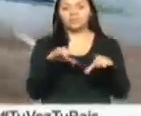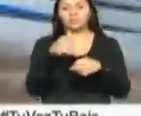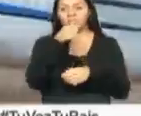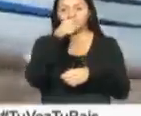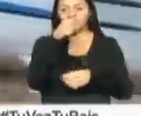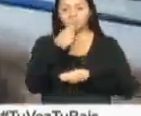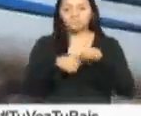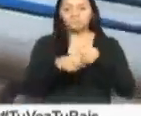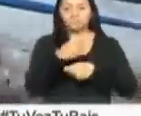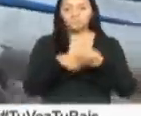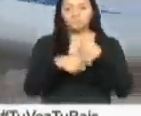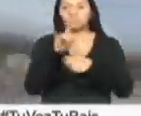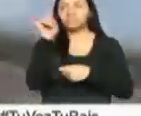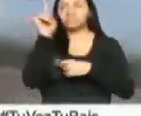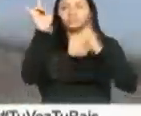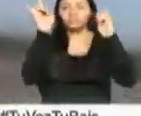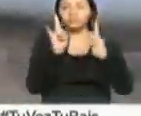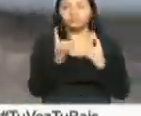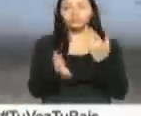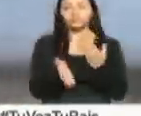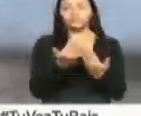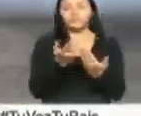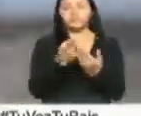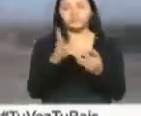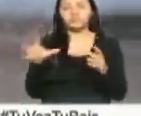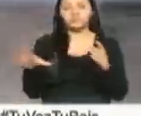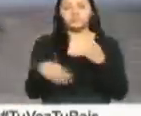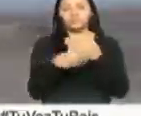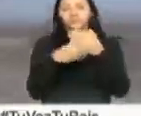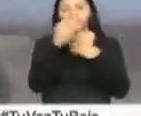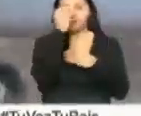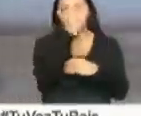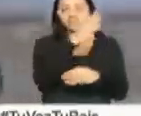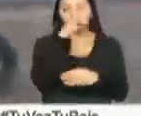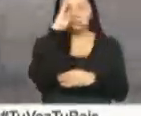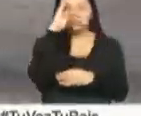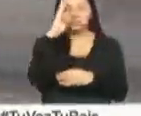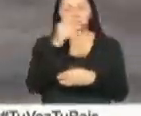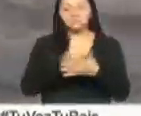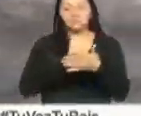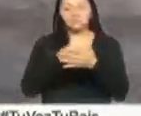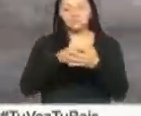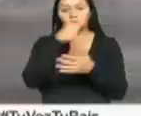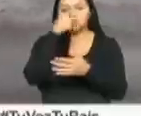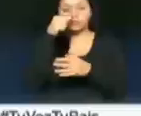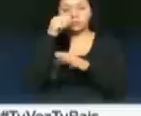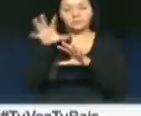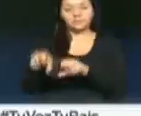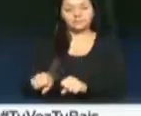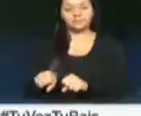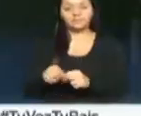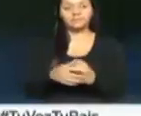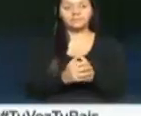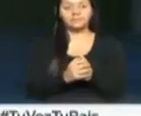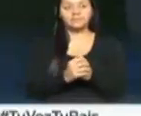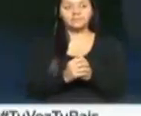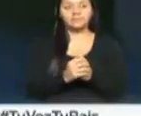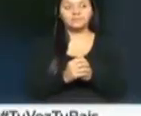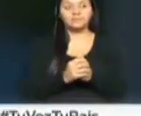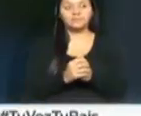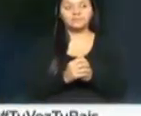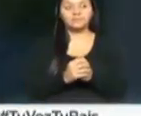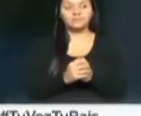narcotráfico, complementando el trabajo que realiza la Policía Nacional en el combate del tráfico de drogas. Con esto